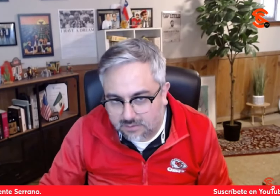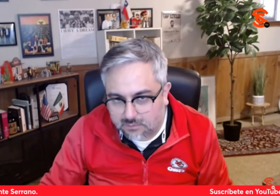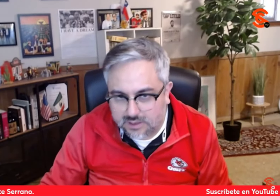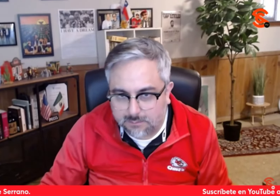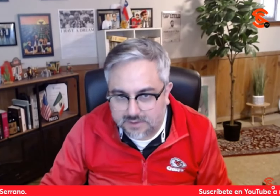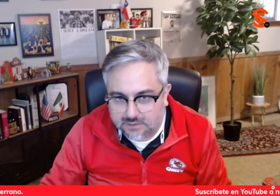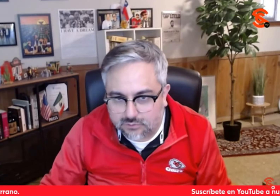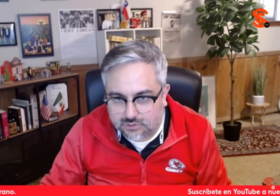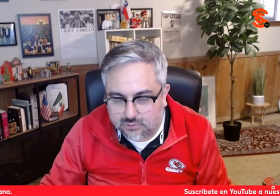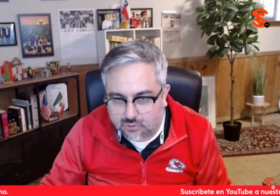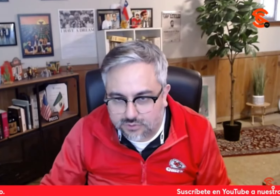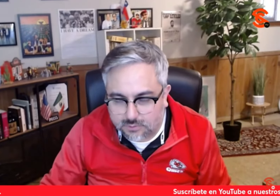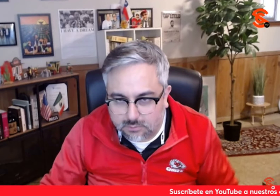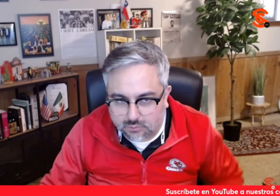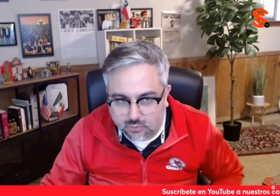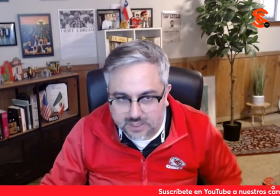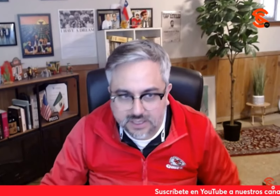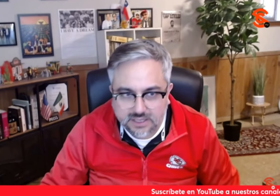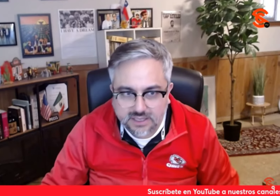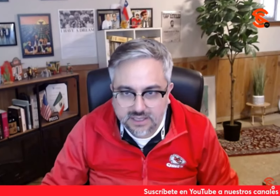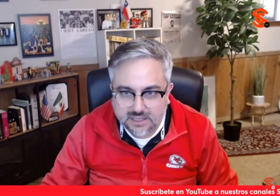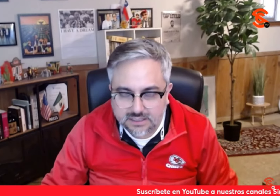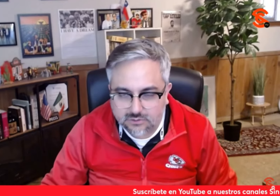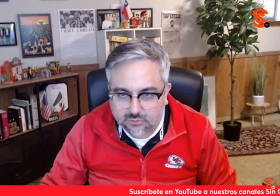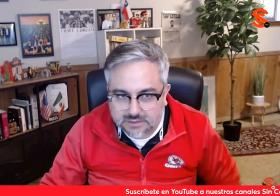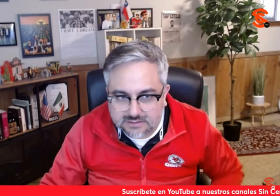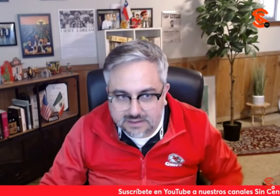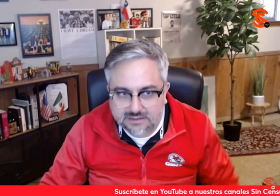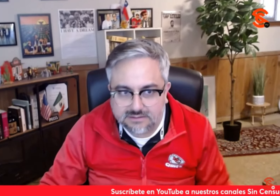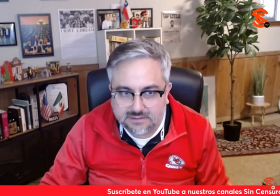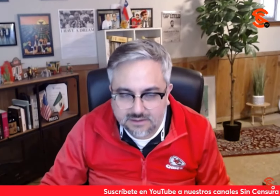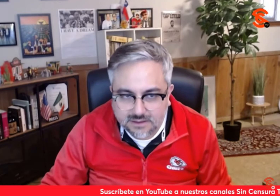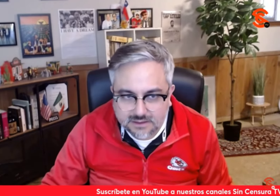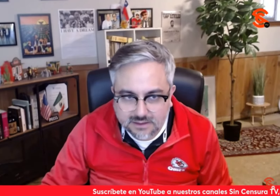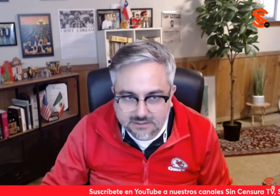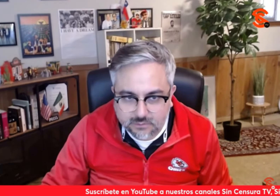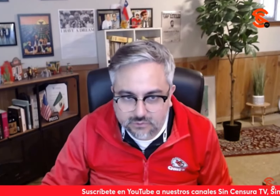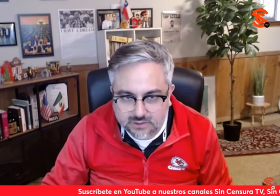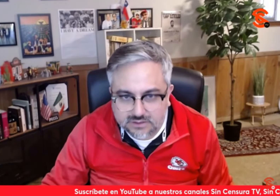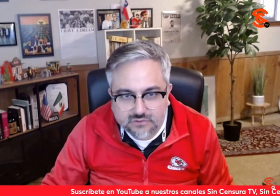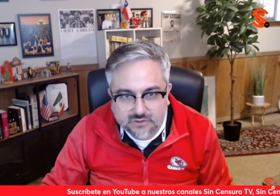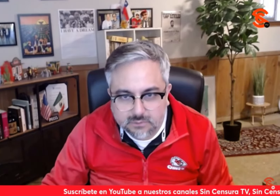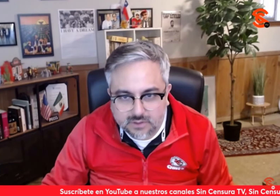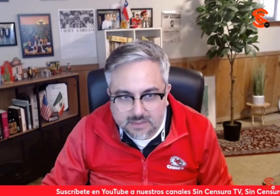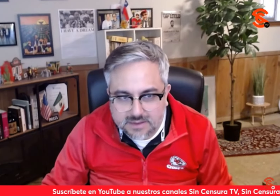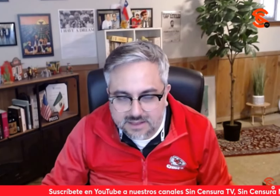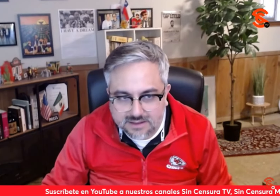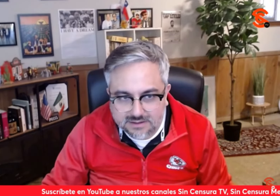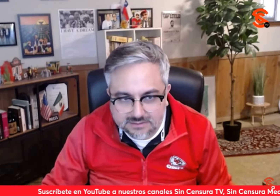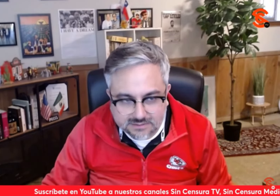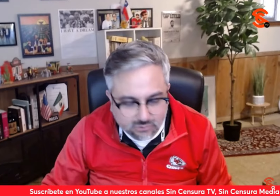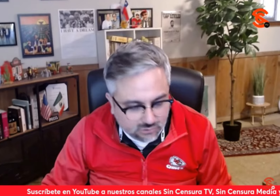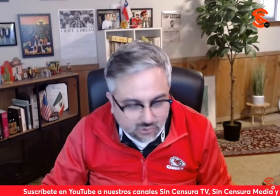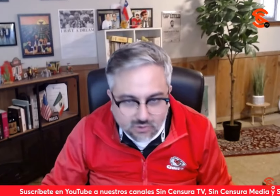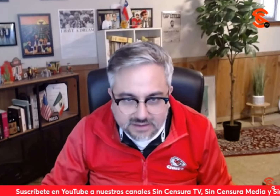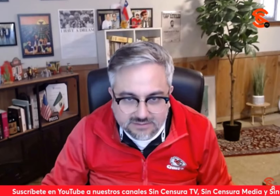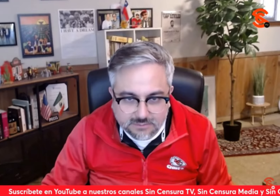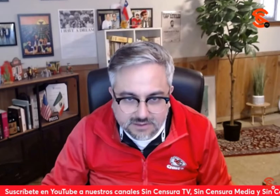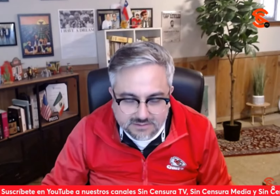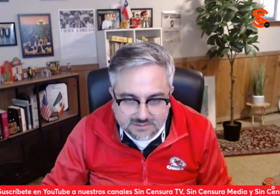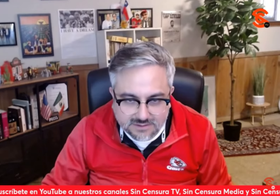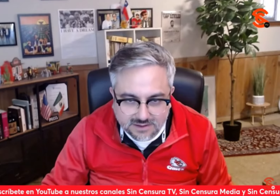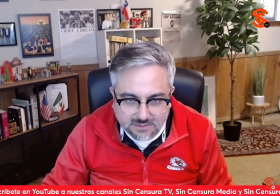de que la peor campaña sucia en su contra, bueno, pues fue en 2006 y exhibió a sus artífices, pero de ahí, mire, se soltó